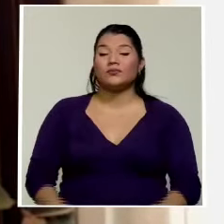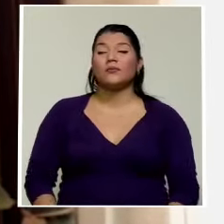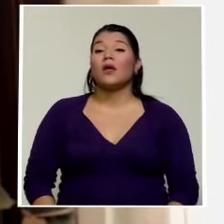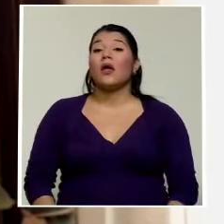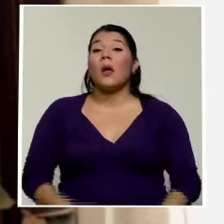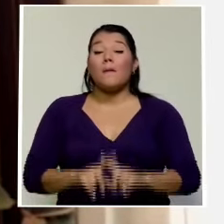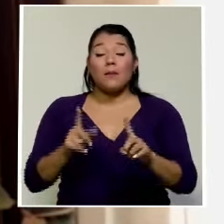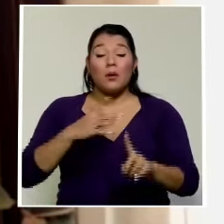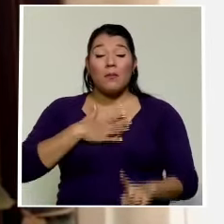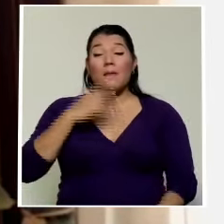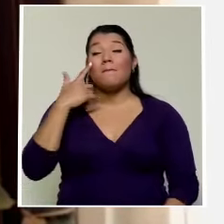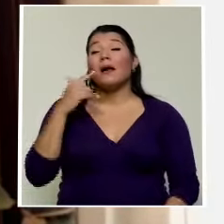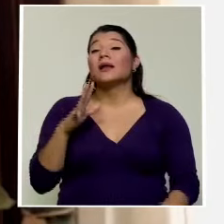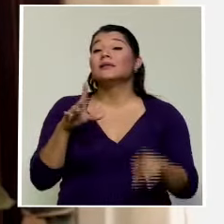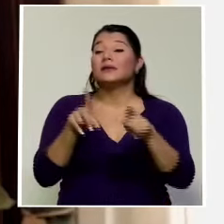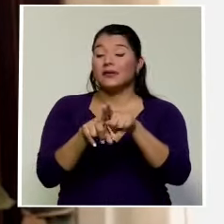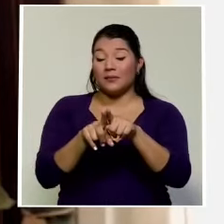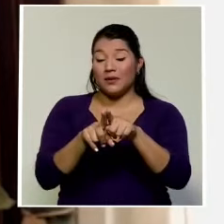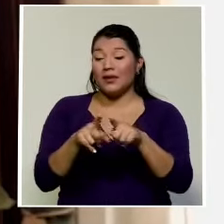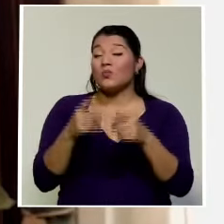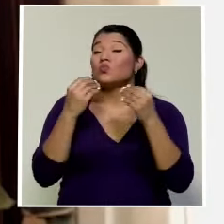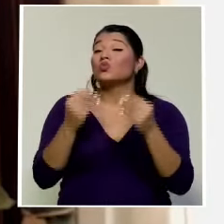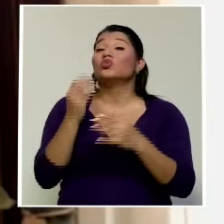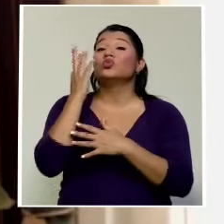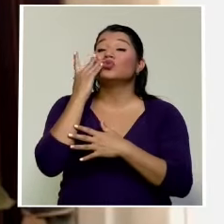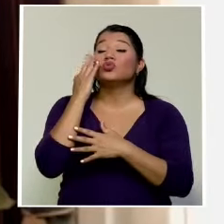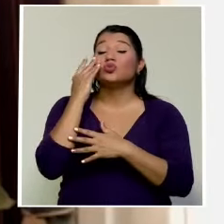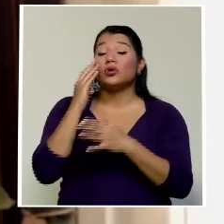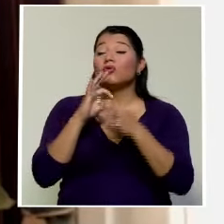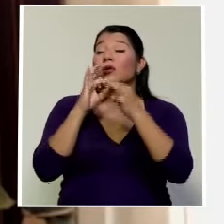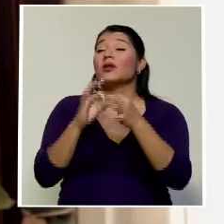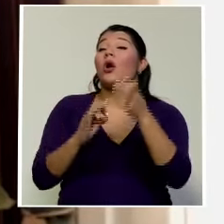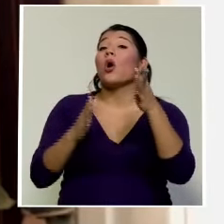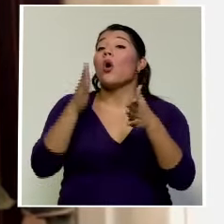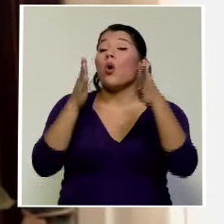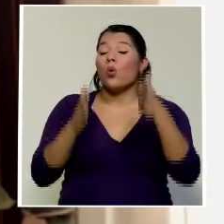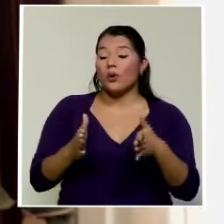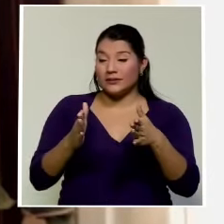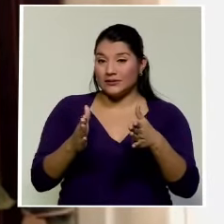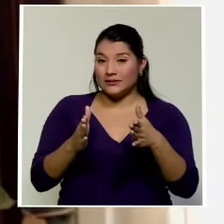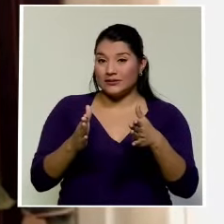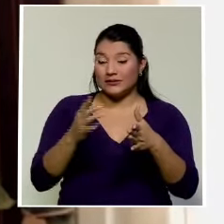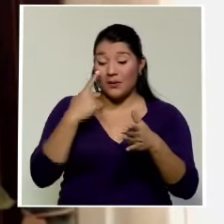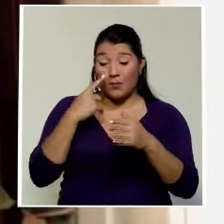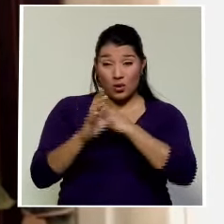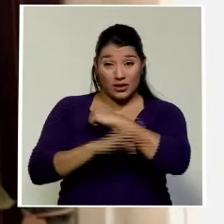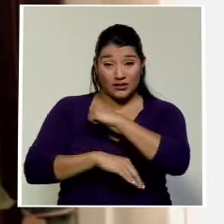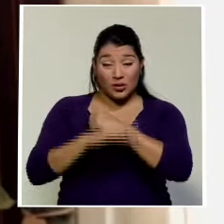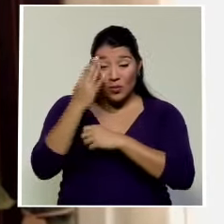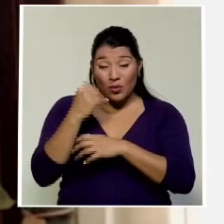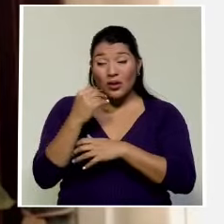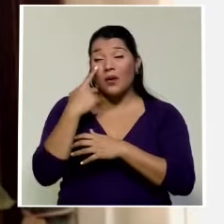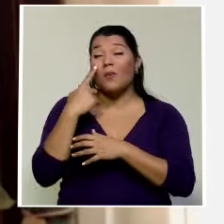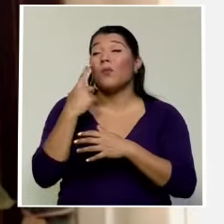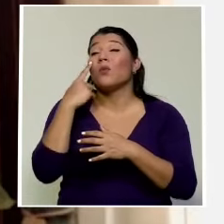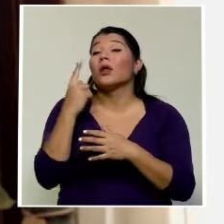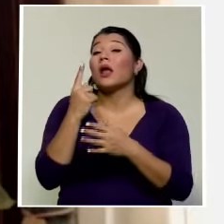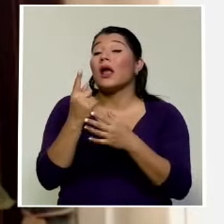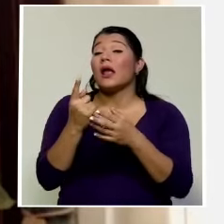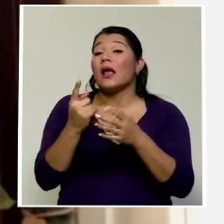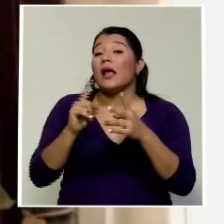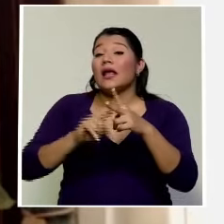bueno, me parece que también hay una gran preocupación de los jueces y juezas de ejecución de la pena por la gravedad del